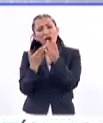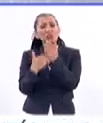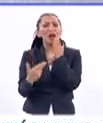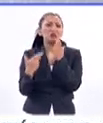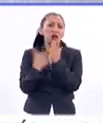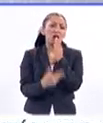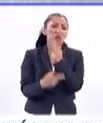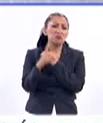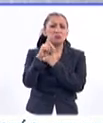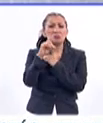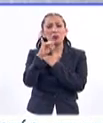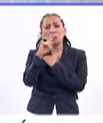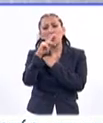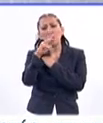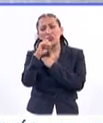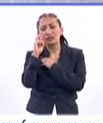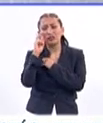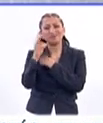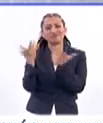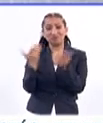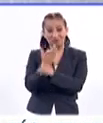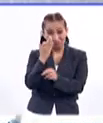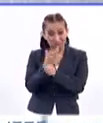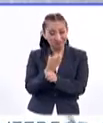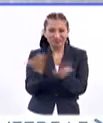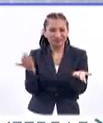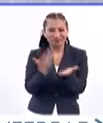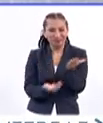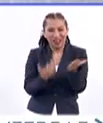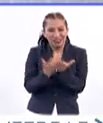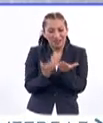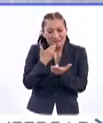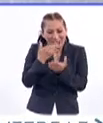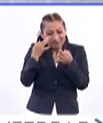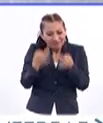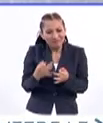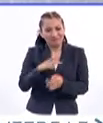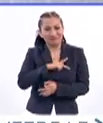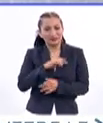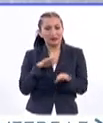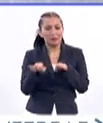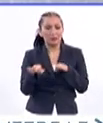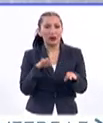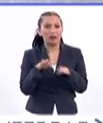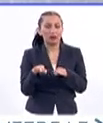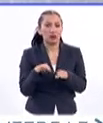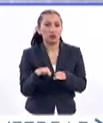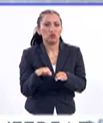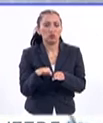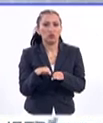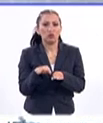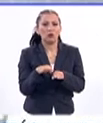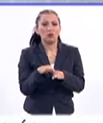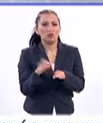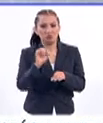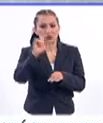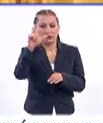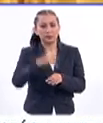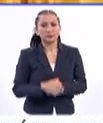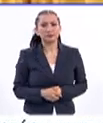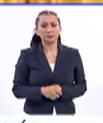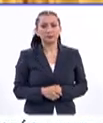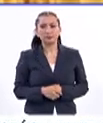talleres, diplomados. Se han dado cuenta que no les es suficiente para poder realizar su labor de manera